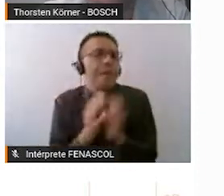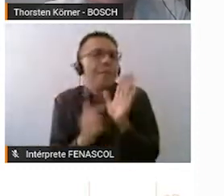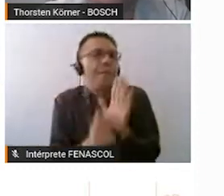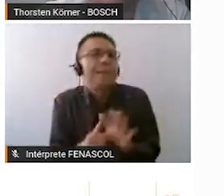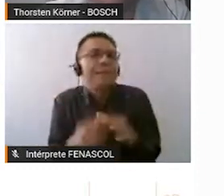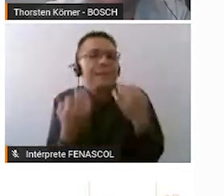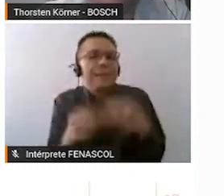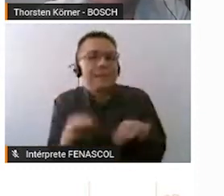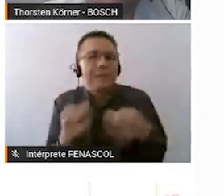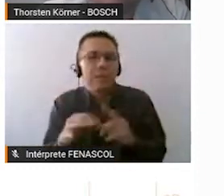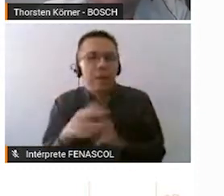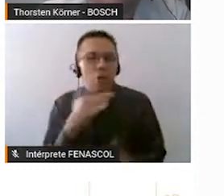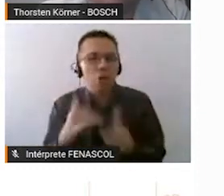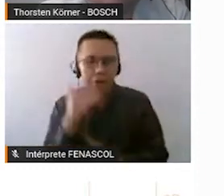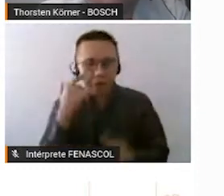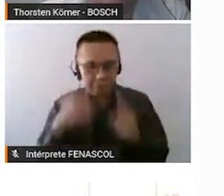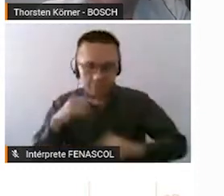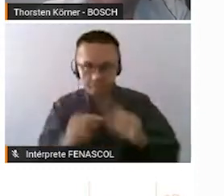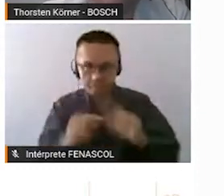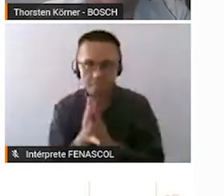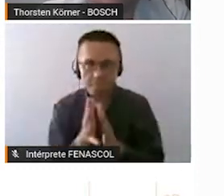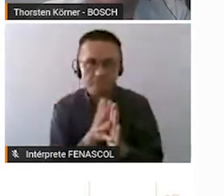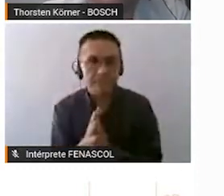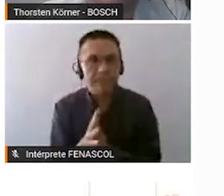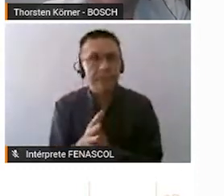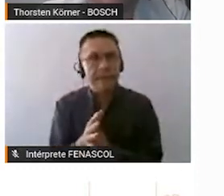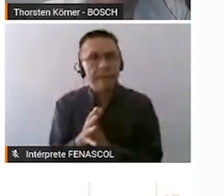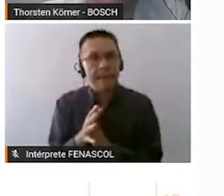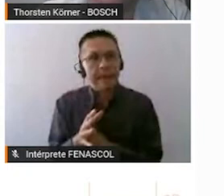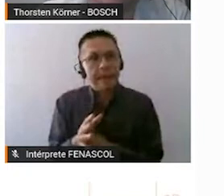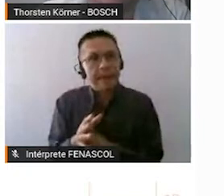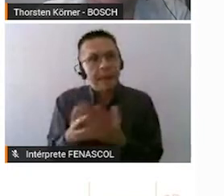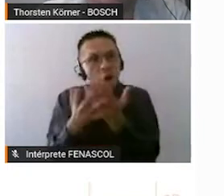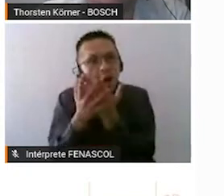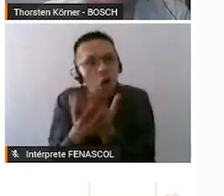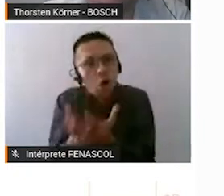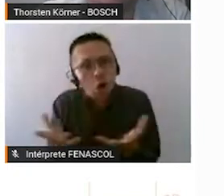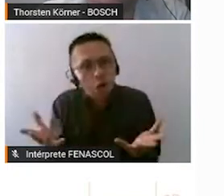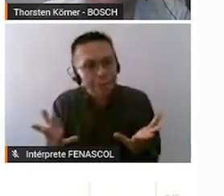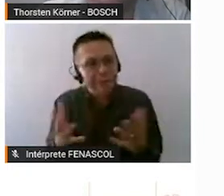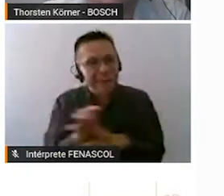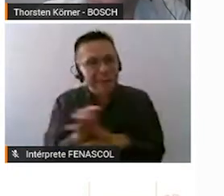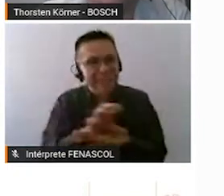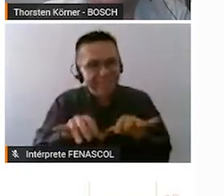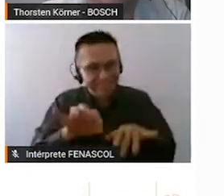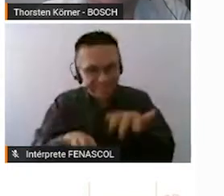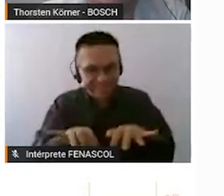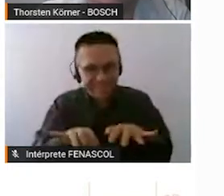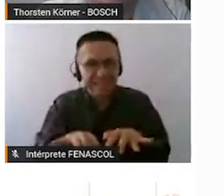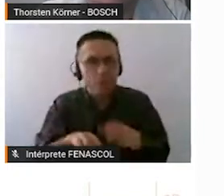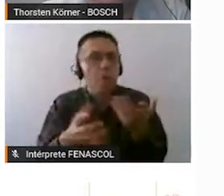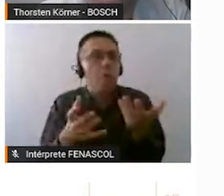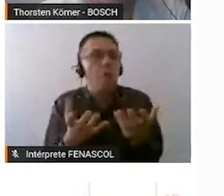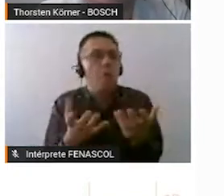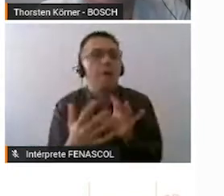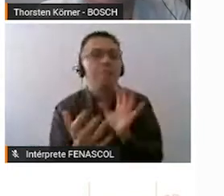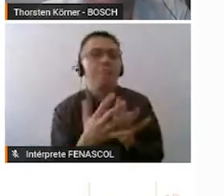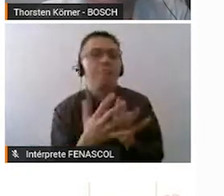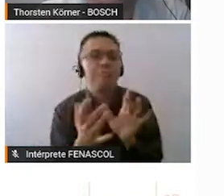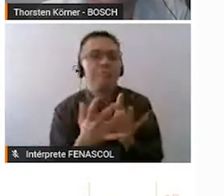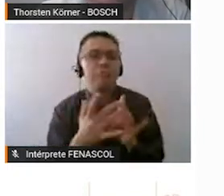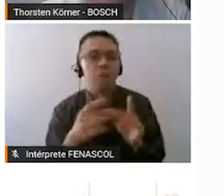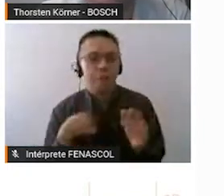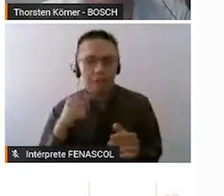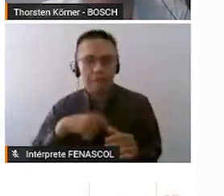es el contexto. Internet de las cosas, está claro, ¿no? Son aquellos objetos que nosotros utilizamos a diario, como por